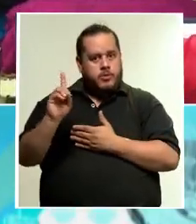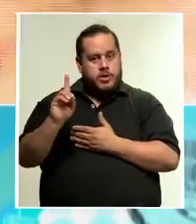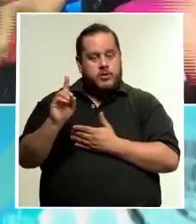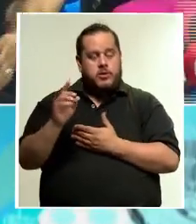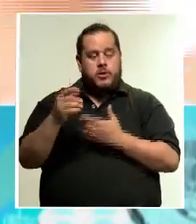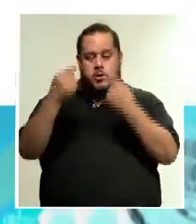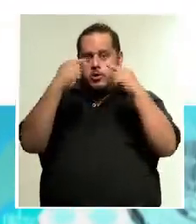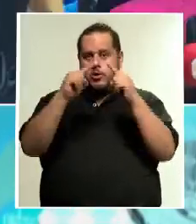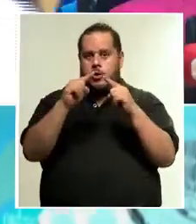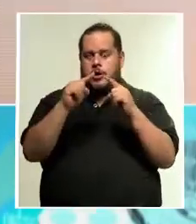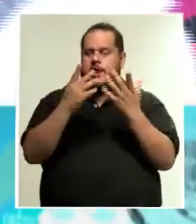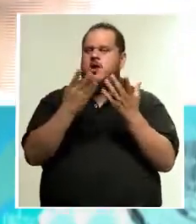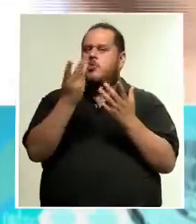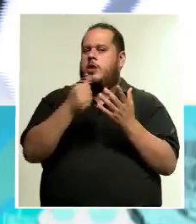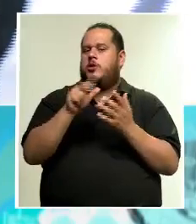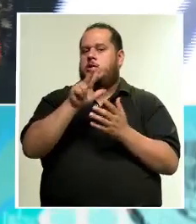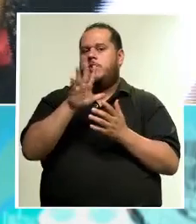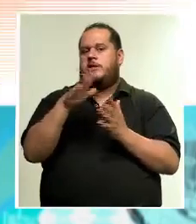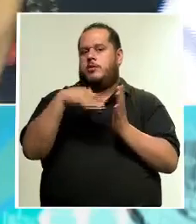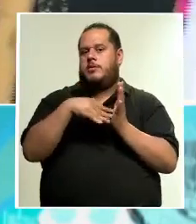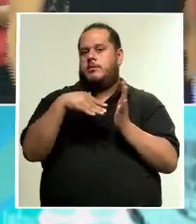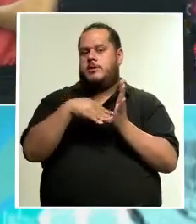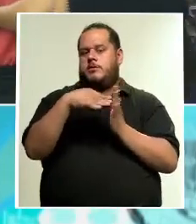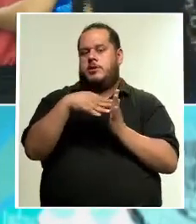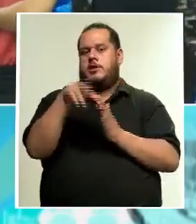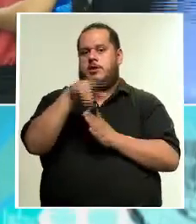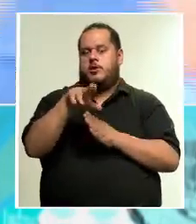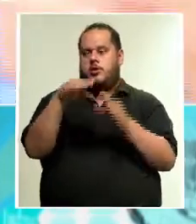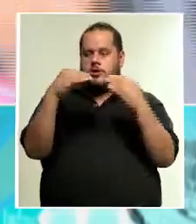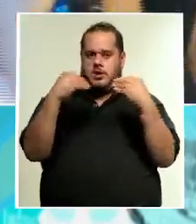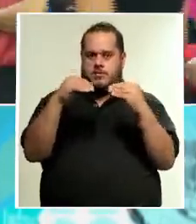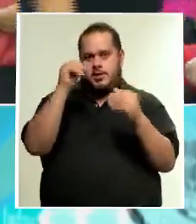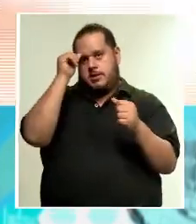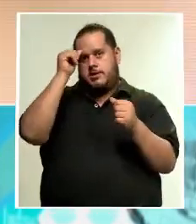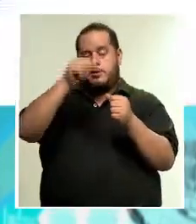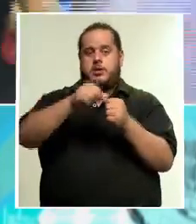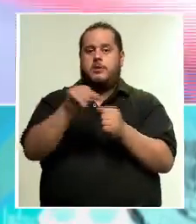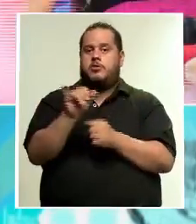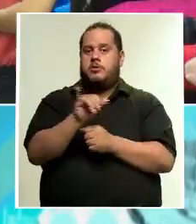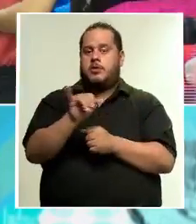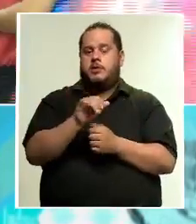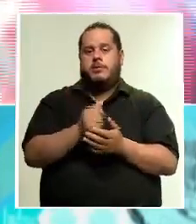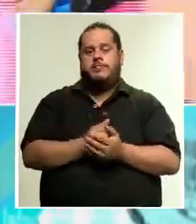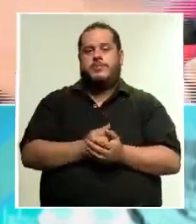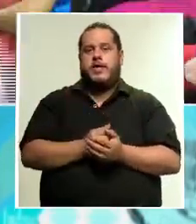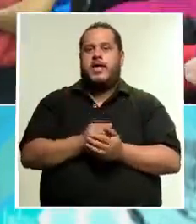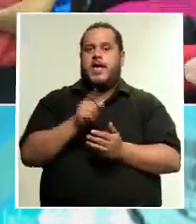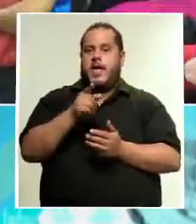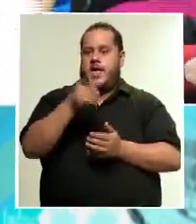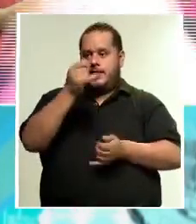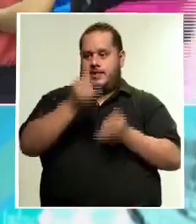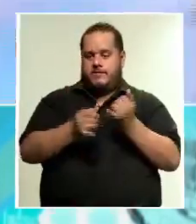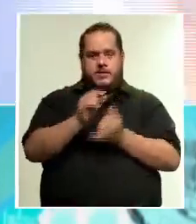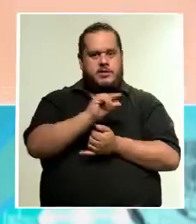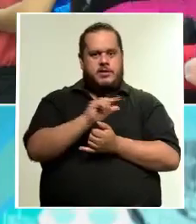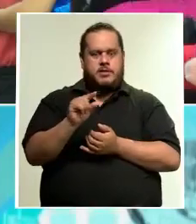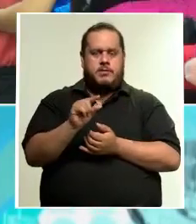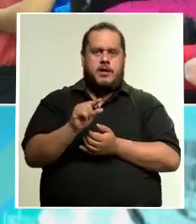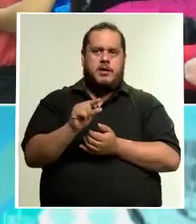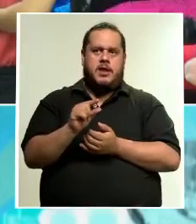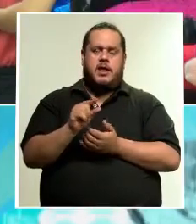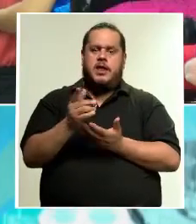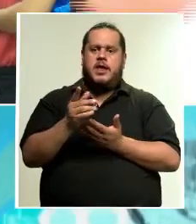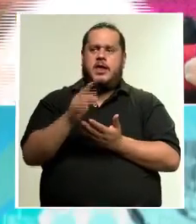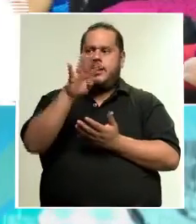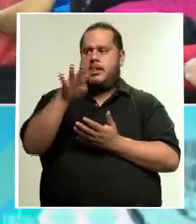logren realizar 35 mil millones de colones en ventas. Recordemos también que este fin de semana es fecha